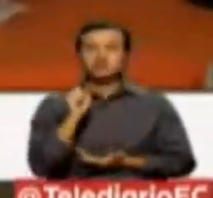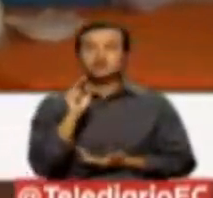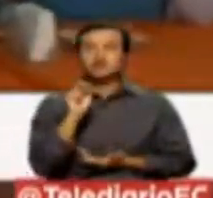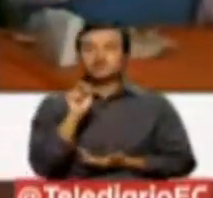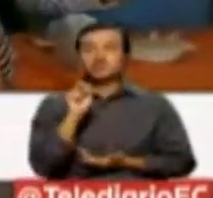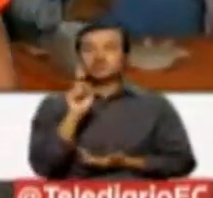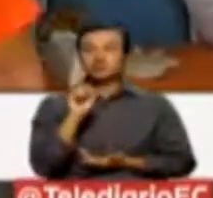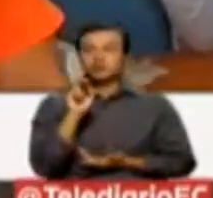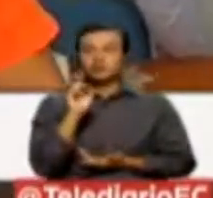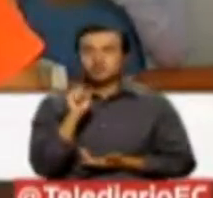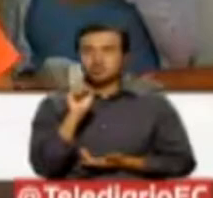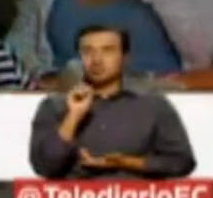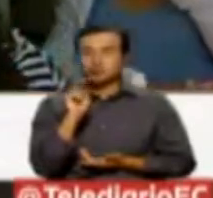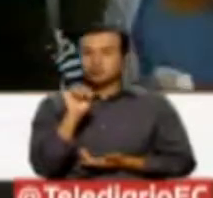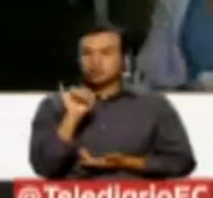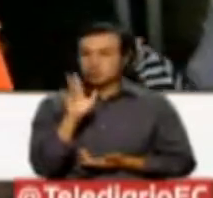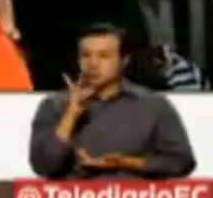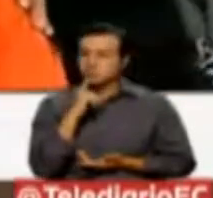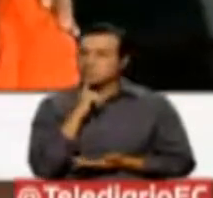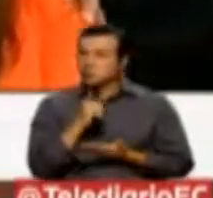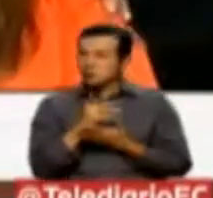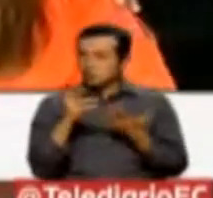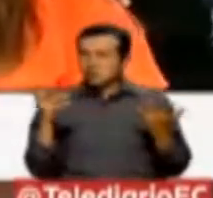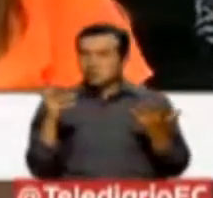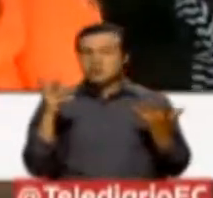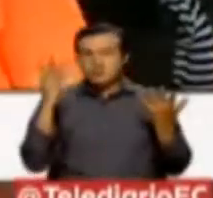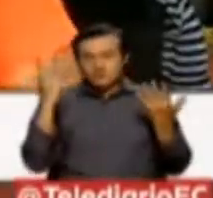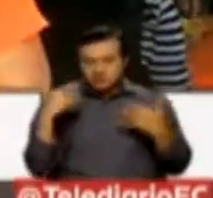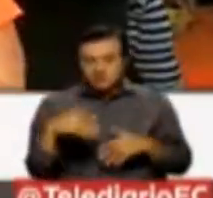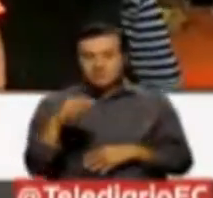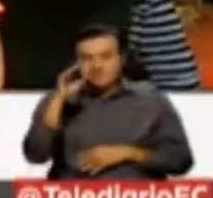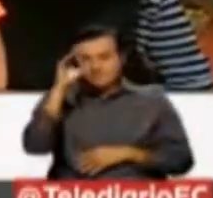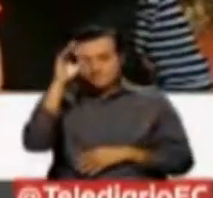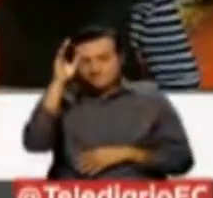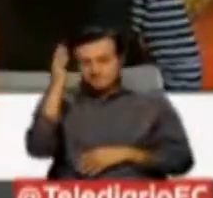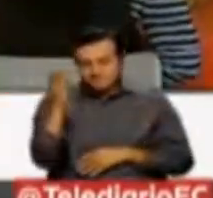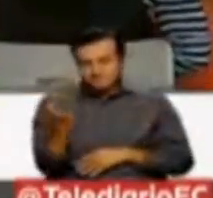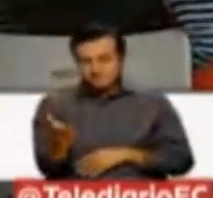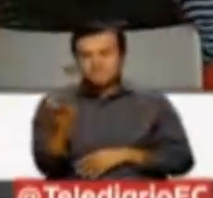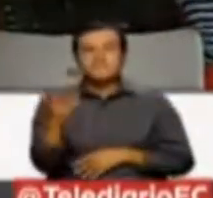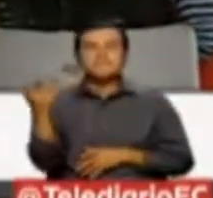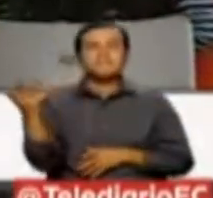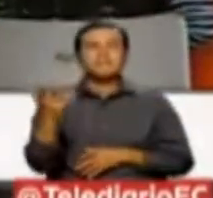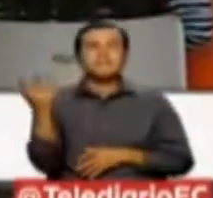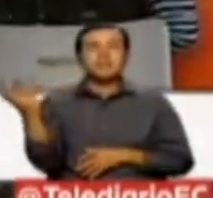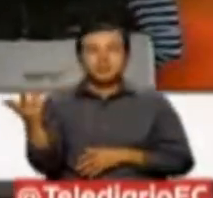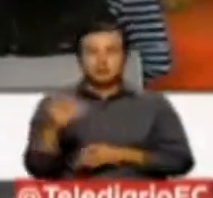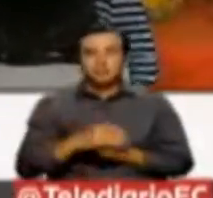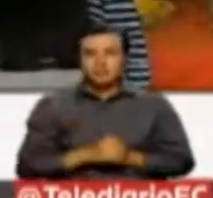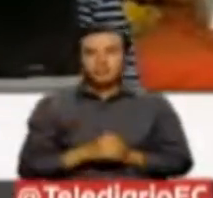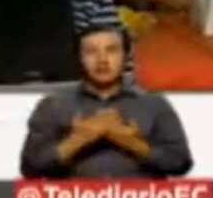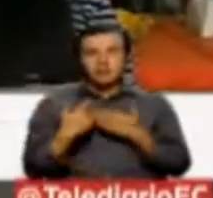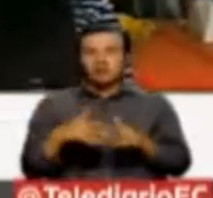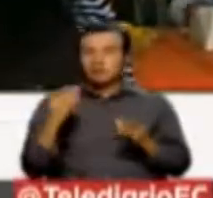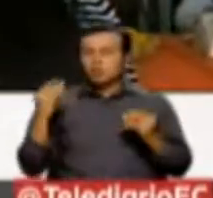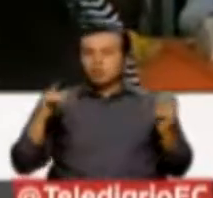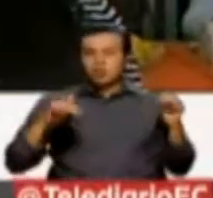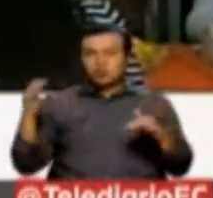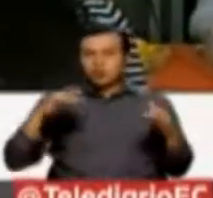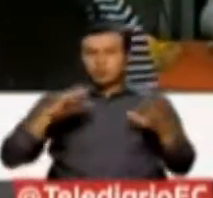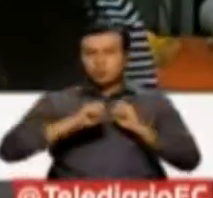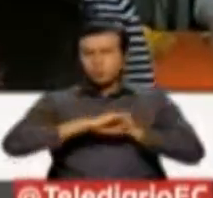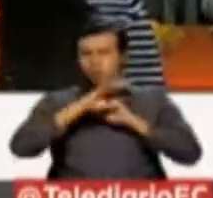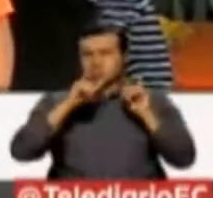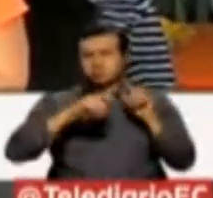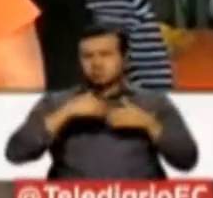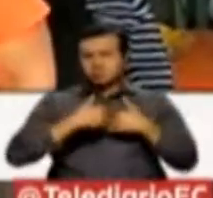especial particularidad. Venga, mi querida Sonia, usted tiene la bendición, tiene la suerte de que usted ya tiene clientes desde muy temprano.